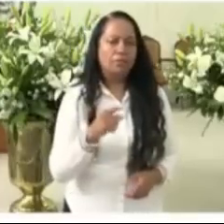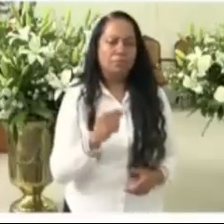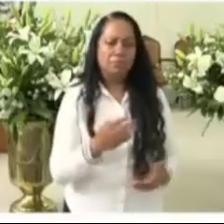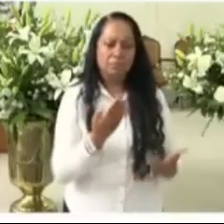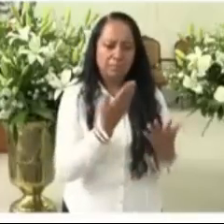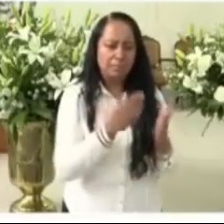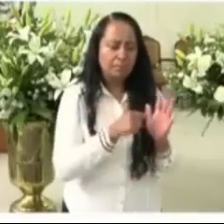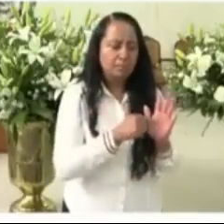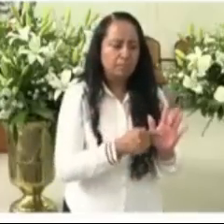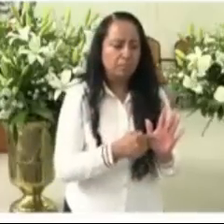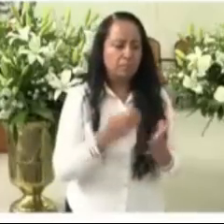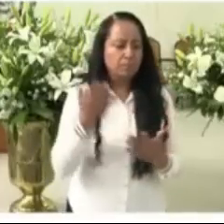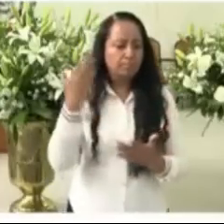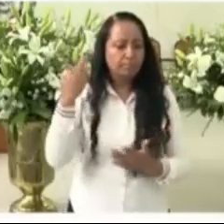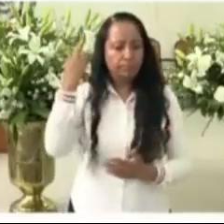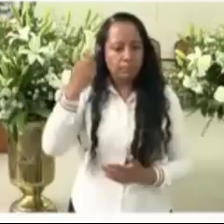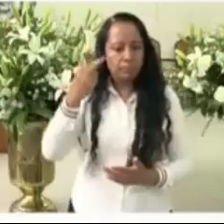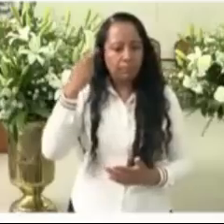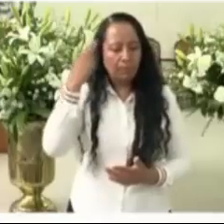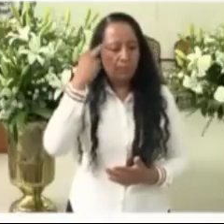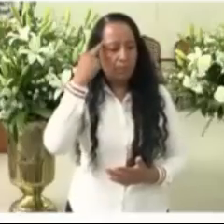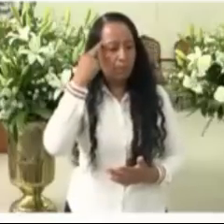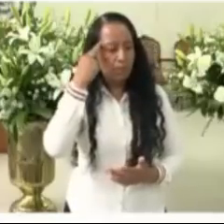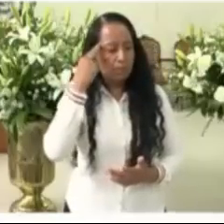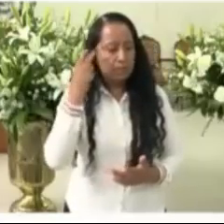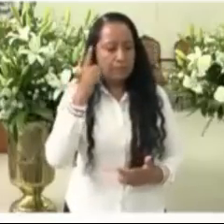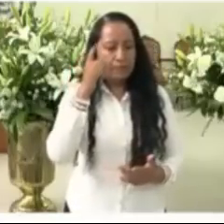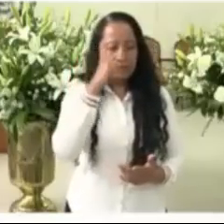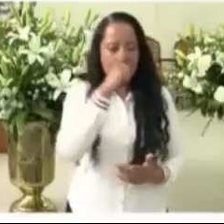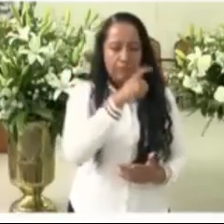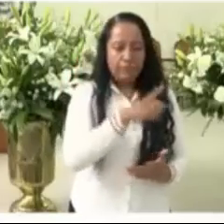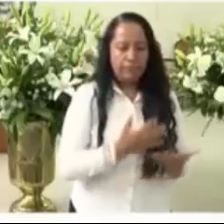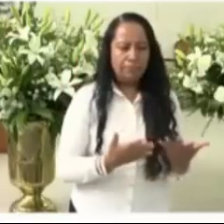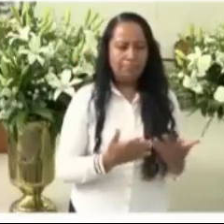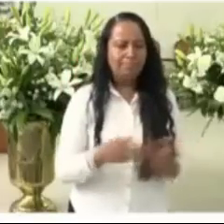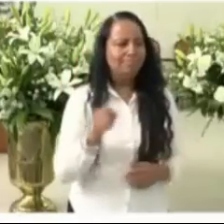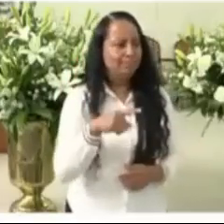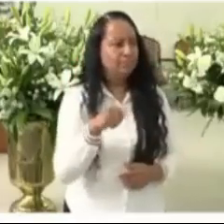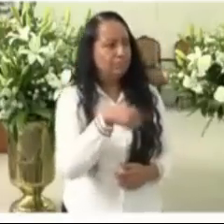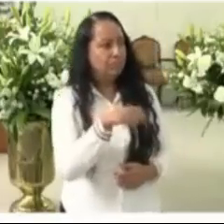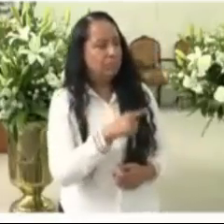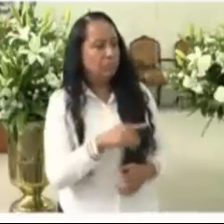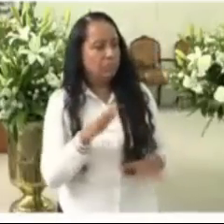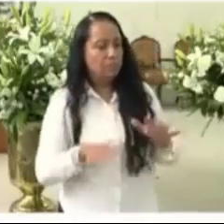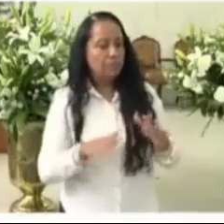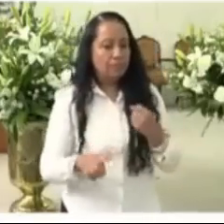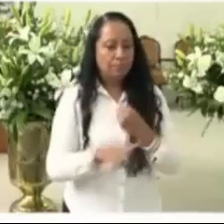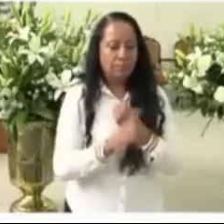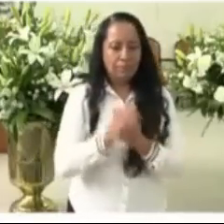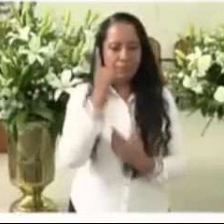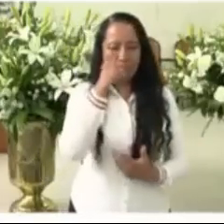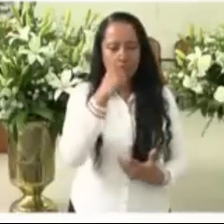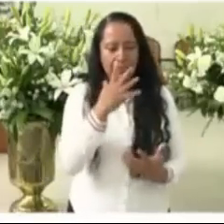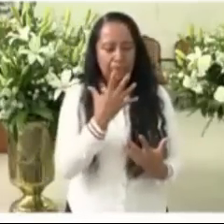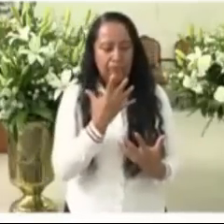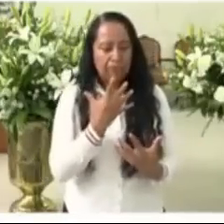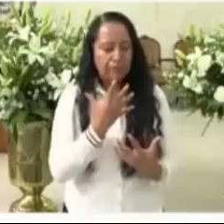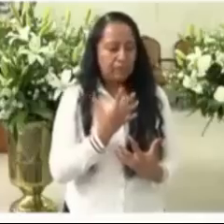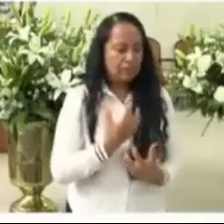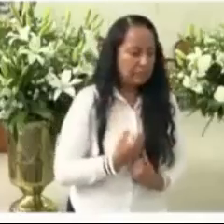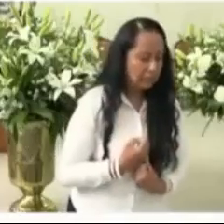es la misma situación en la que nosotros nos encontramos. ¿Cuántas veces sentimos que ya no tenemos fuerzas para